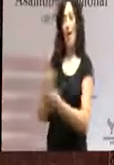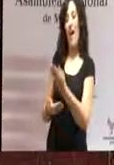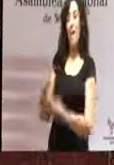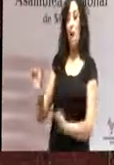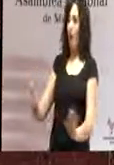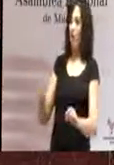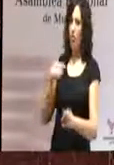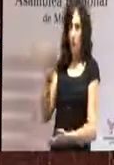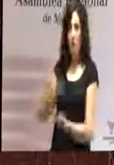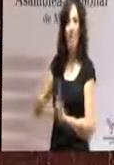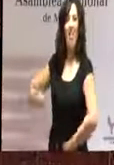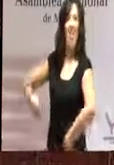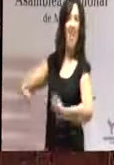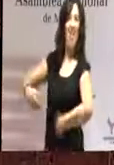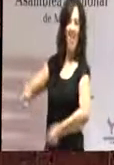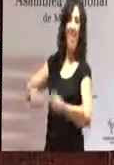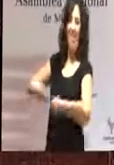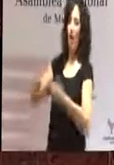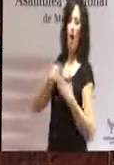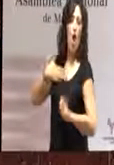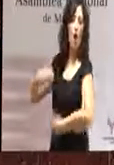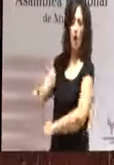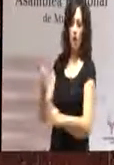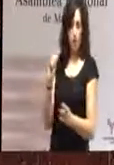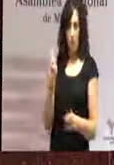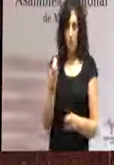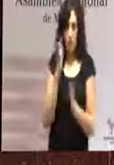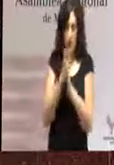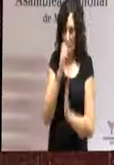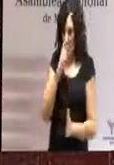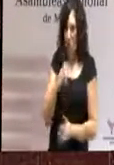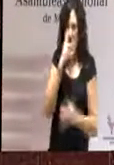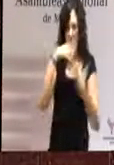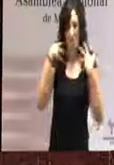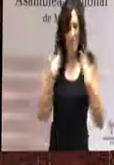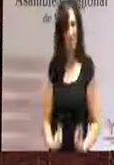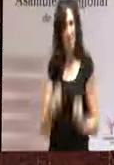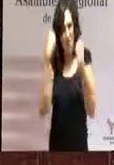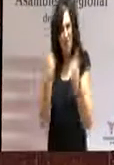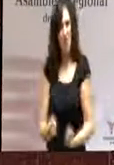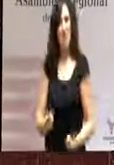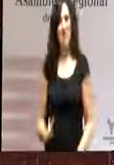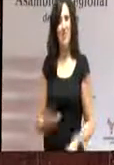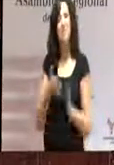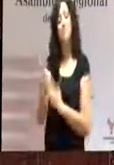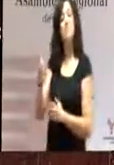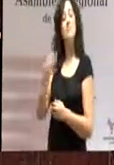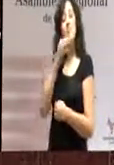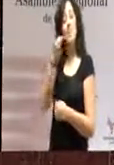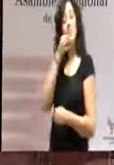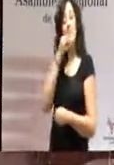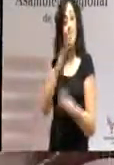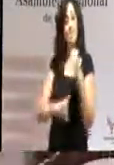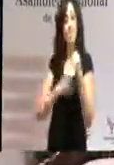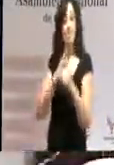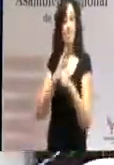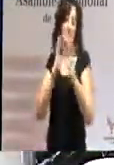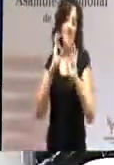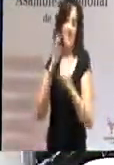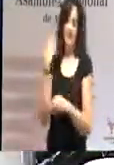no podemos estar por menos que decepcionados. Usted hablaba en el debate de investidura y reiteraba ayer volví a